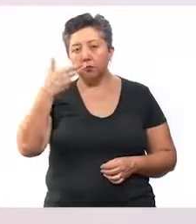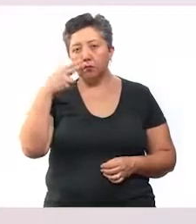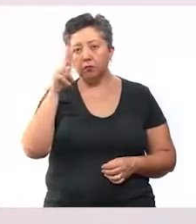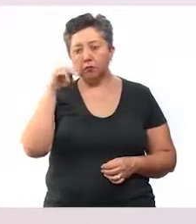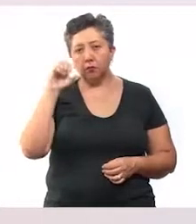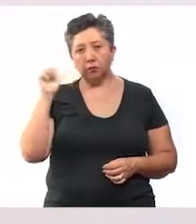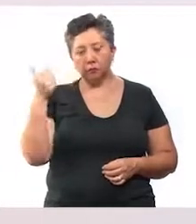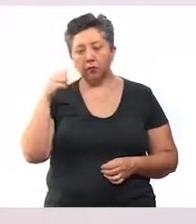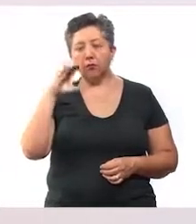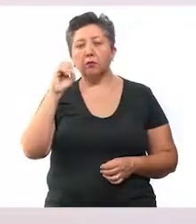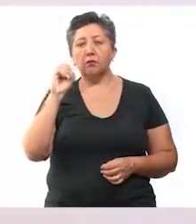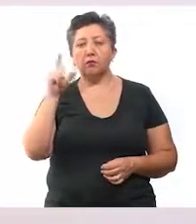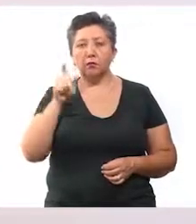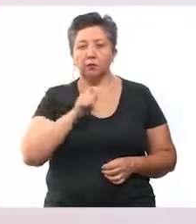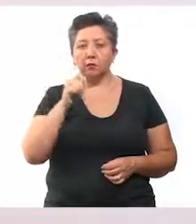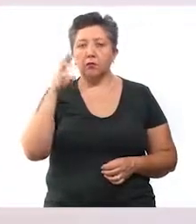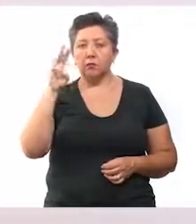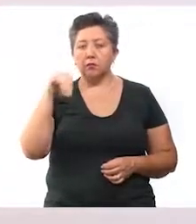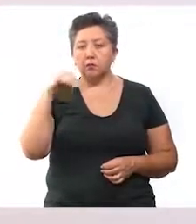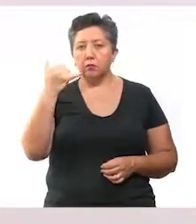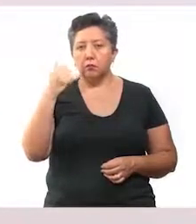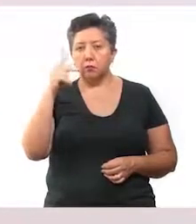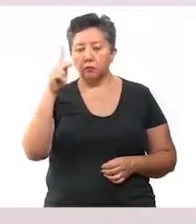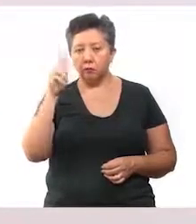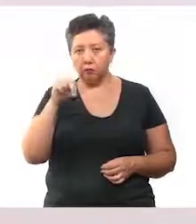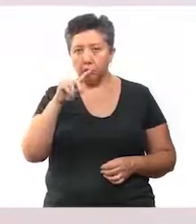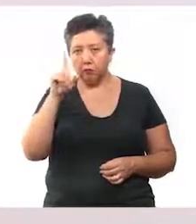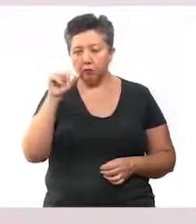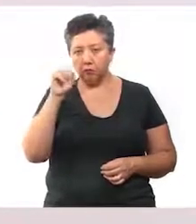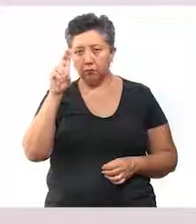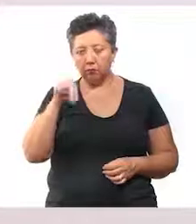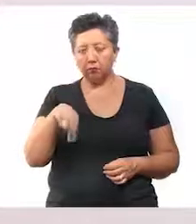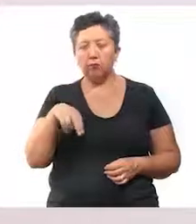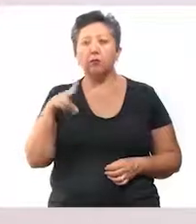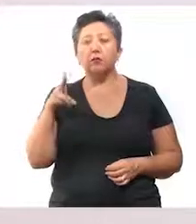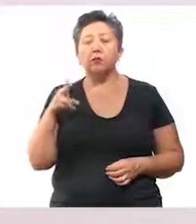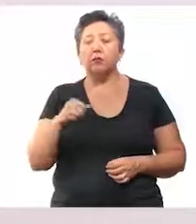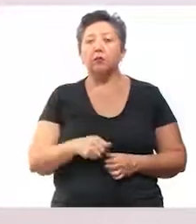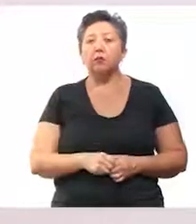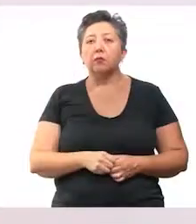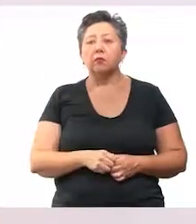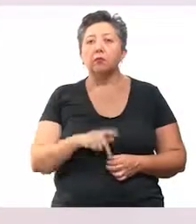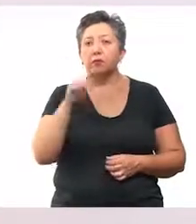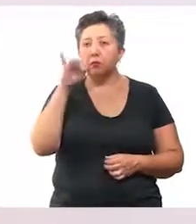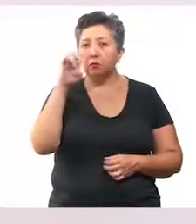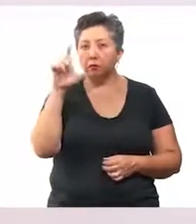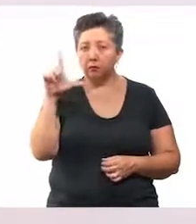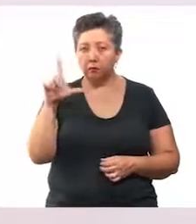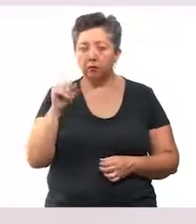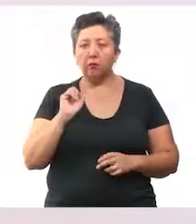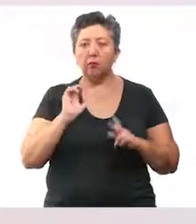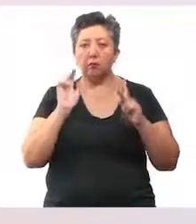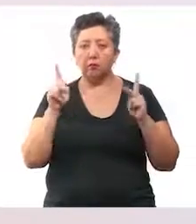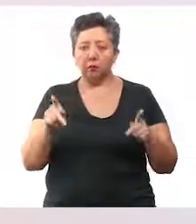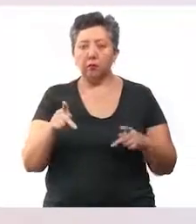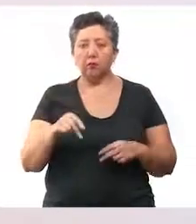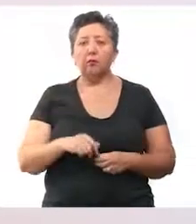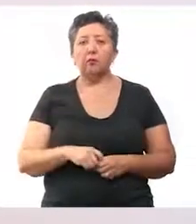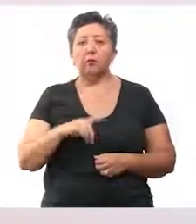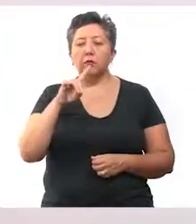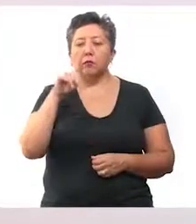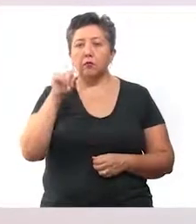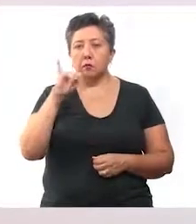Junucmá, 1 en Oxcuzcap, 1 en Mayapán, 1 en Sam, 1 en Chaxinquín, 1 en Ticul, Progreso, 1